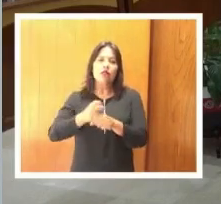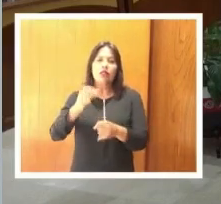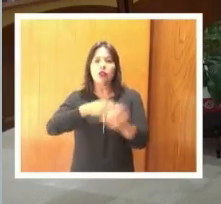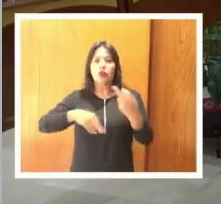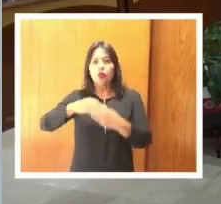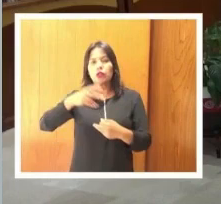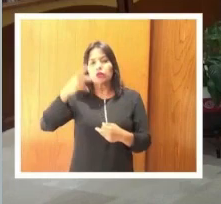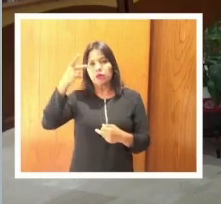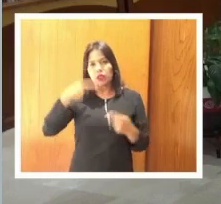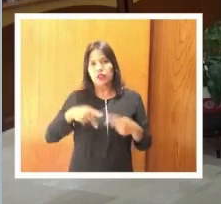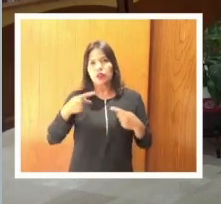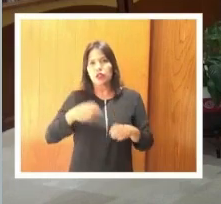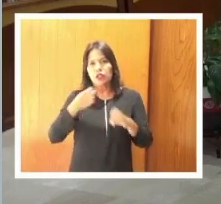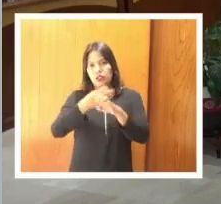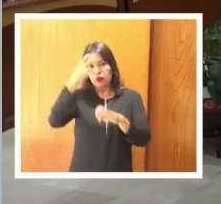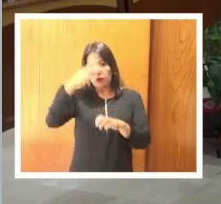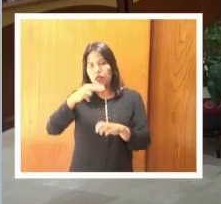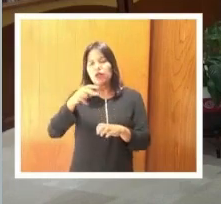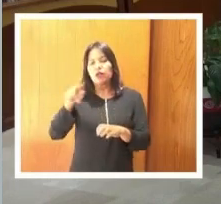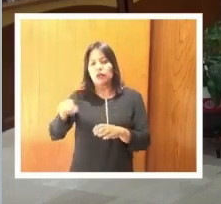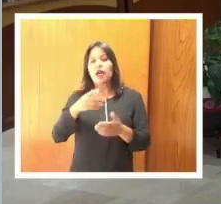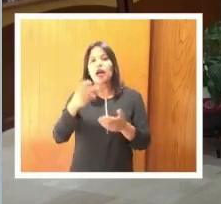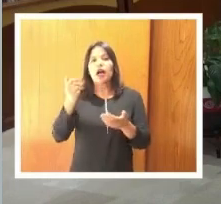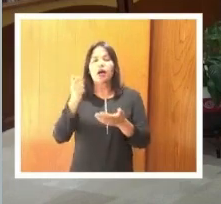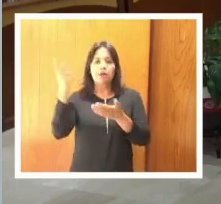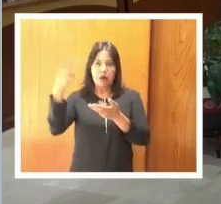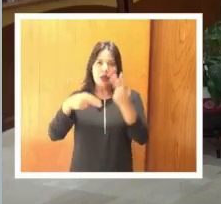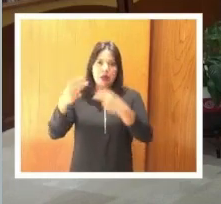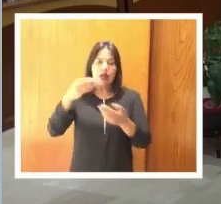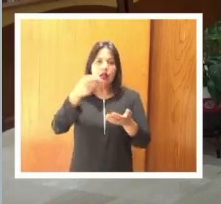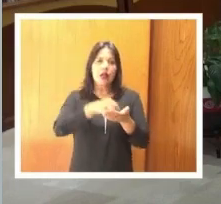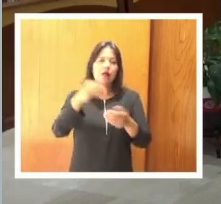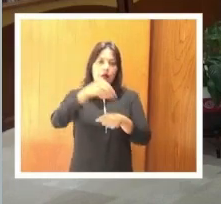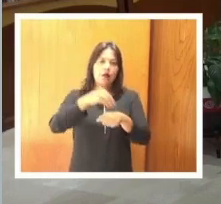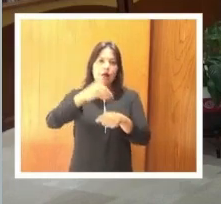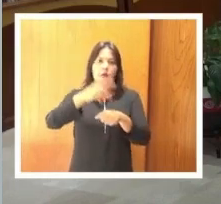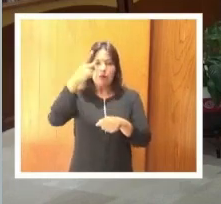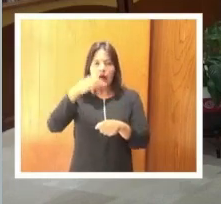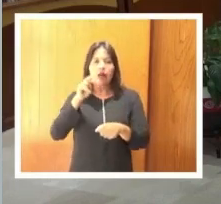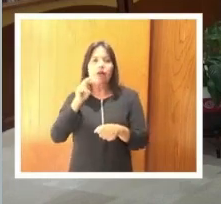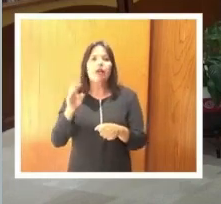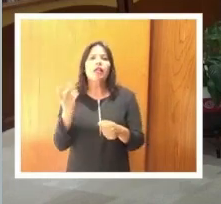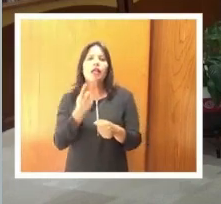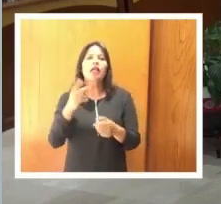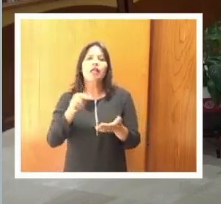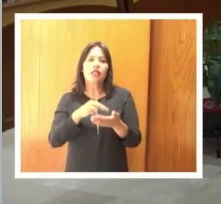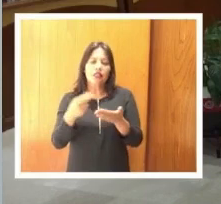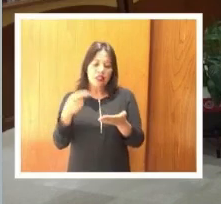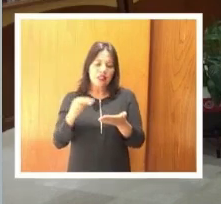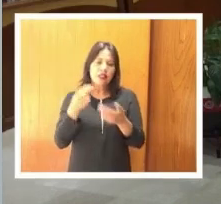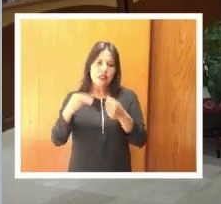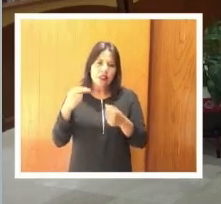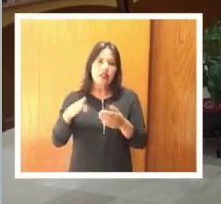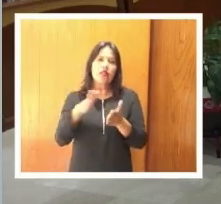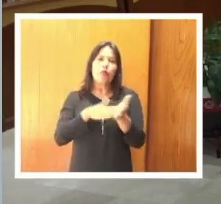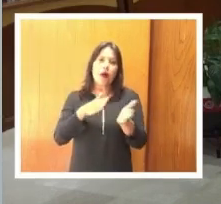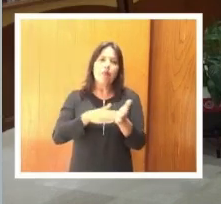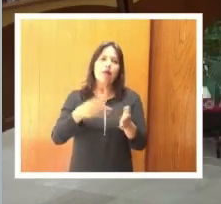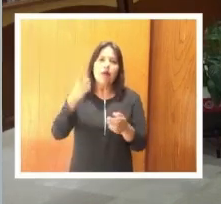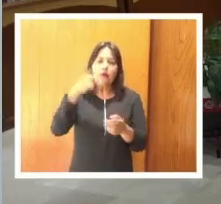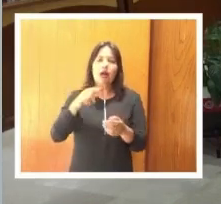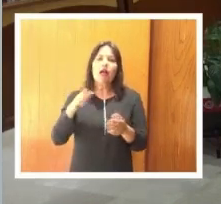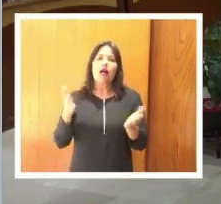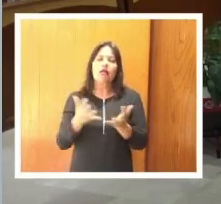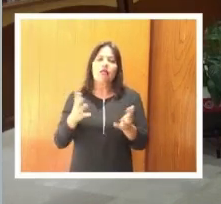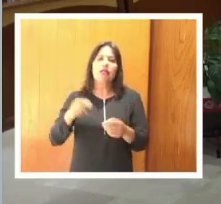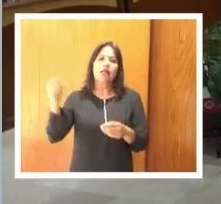en este concurso y verifiquen los requisitos, plazos y premios contenidos en esta convocatoria. Una vez